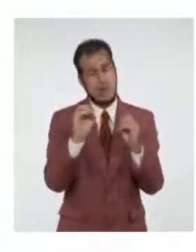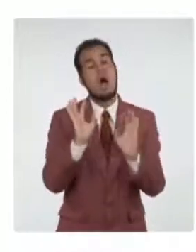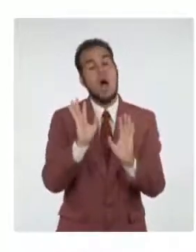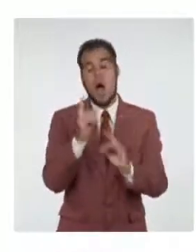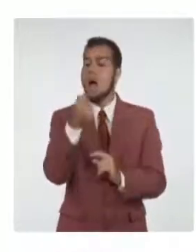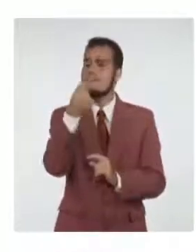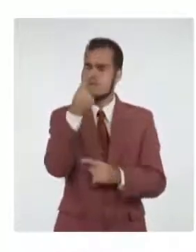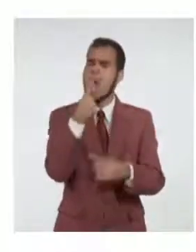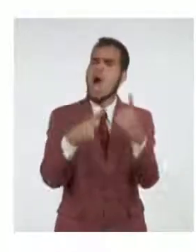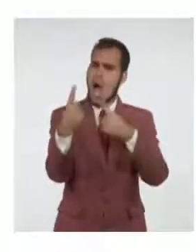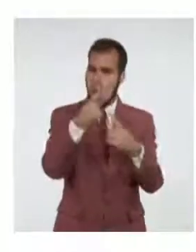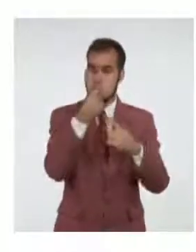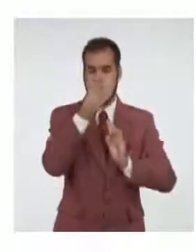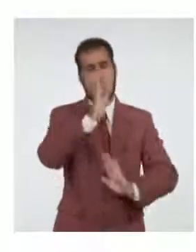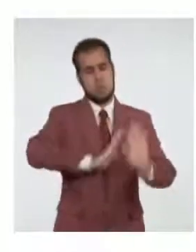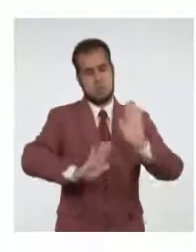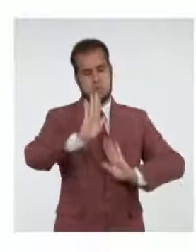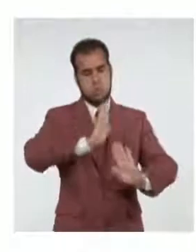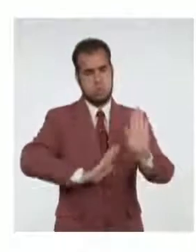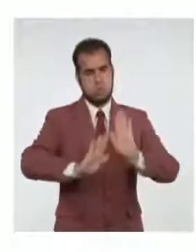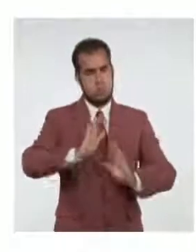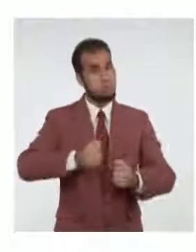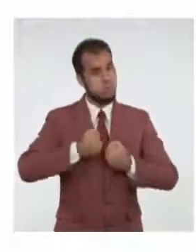en los protocolos de varios países.